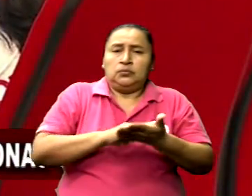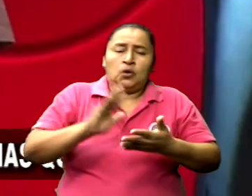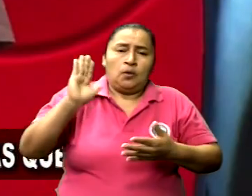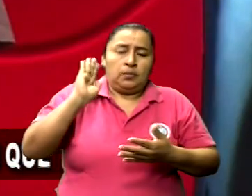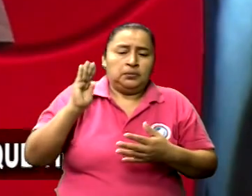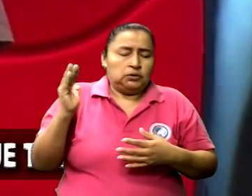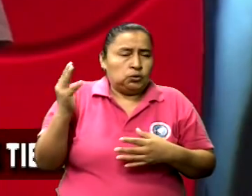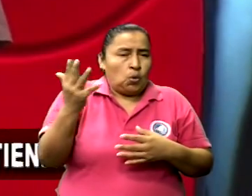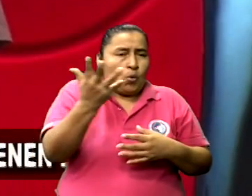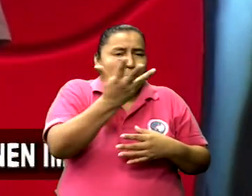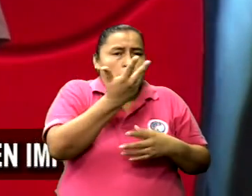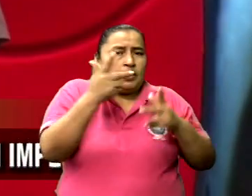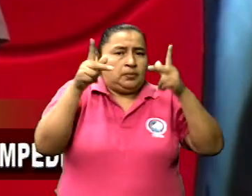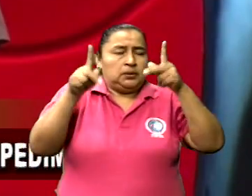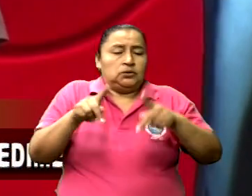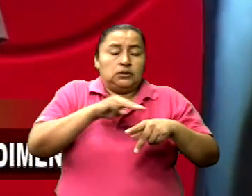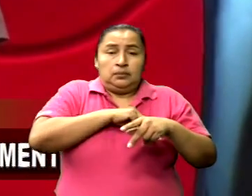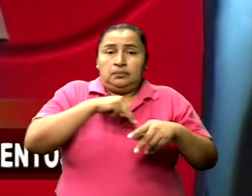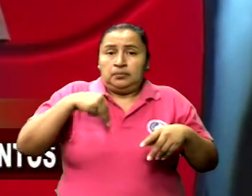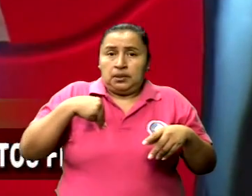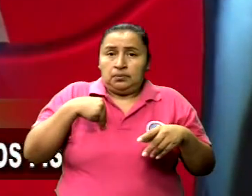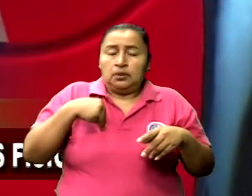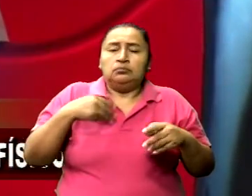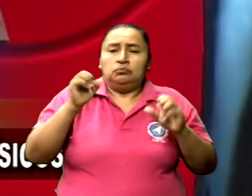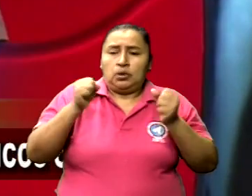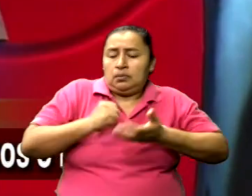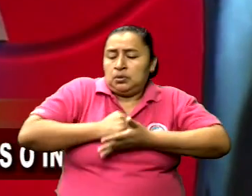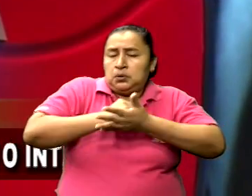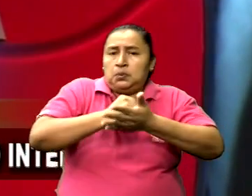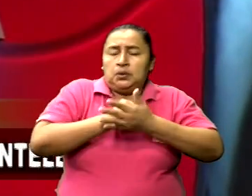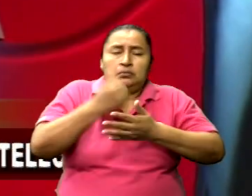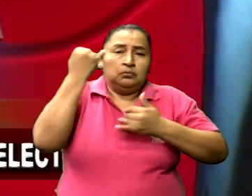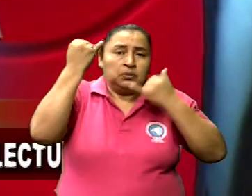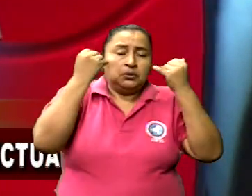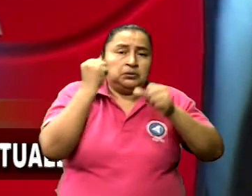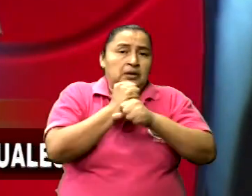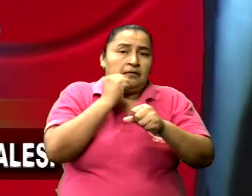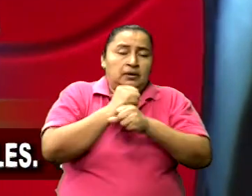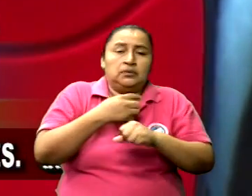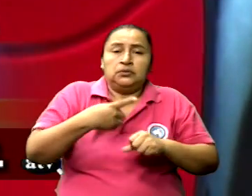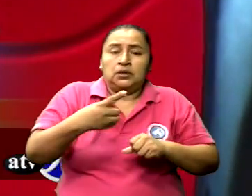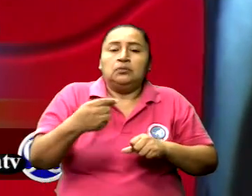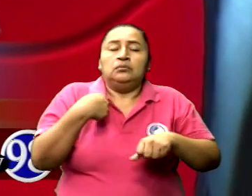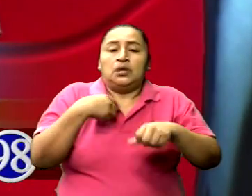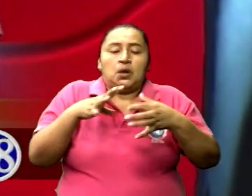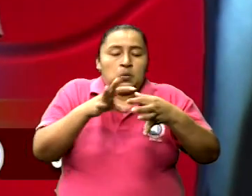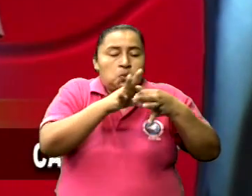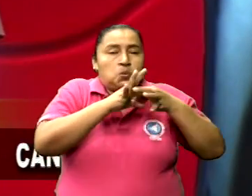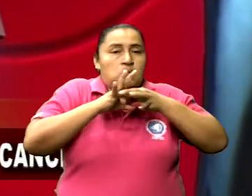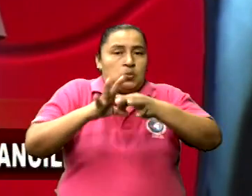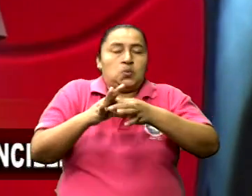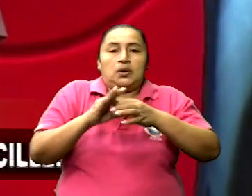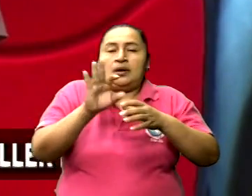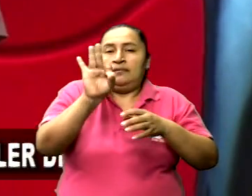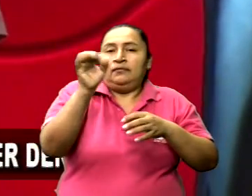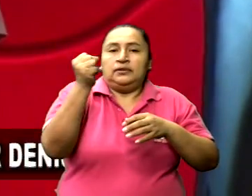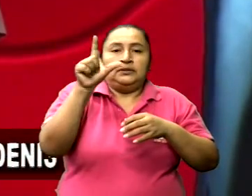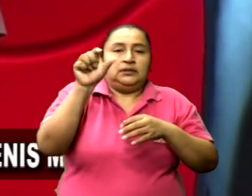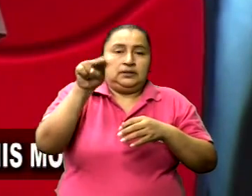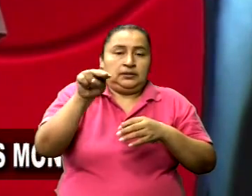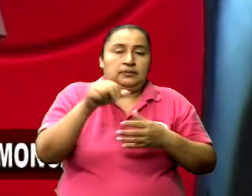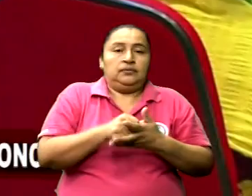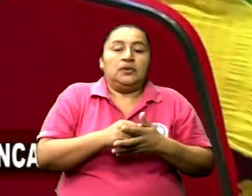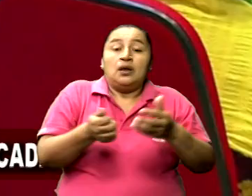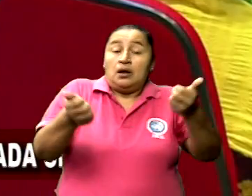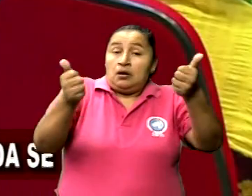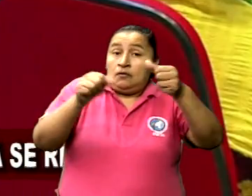todos y todas sus miembros de aportar con el trabajo cotidiano a la unidad del FSLN,